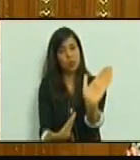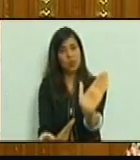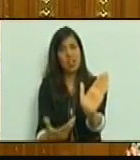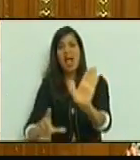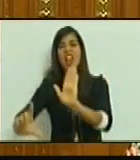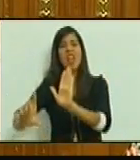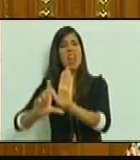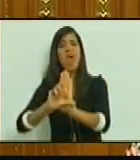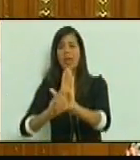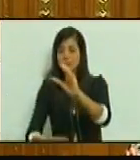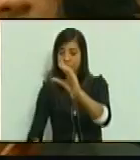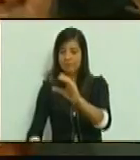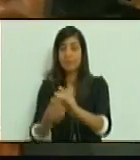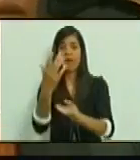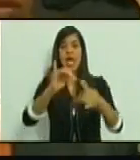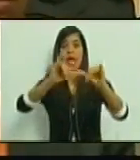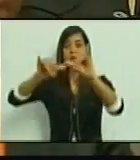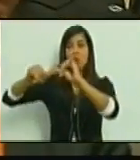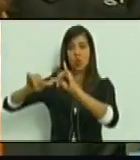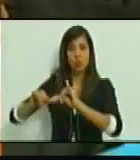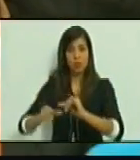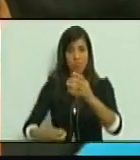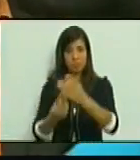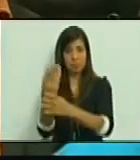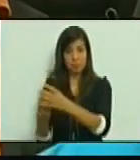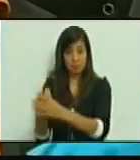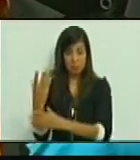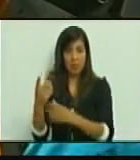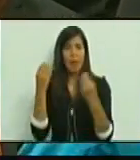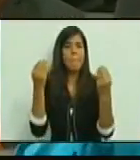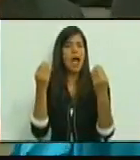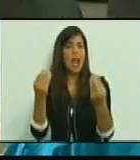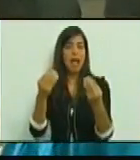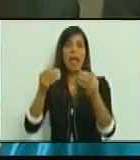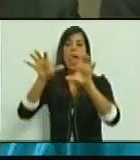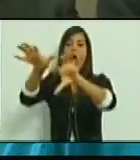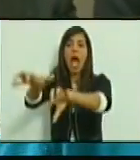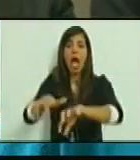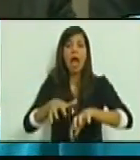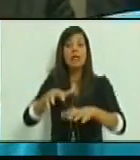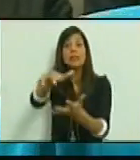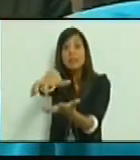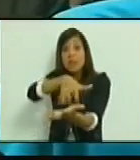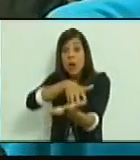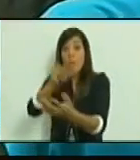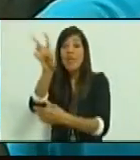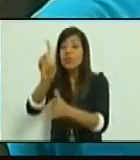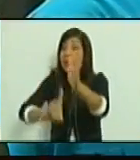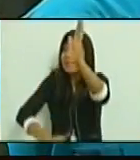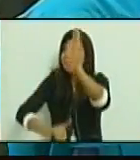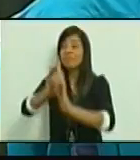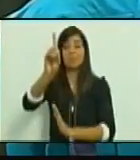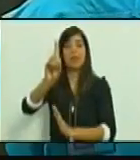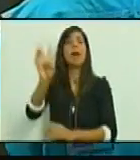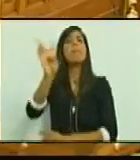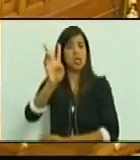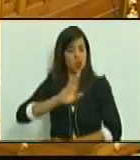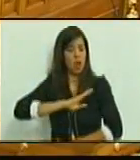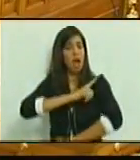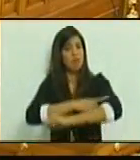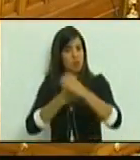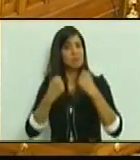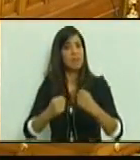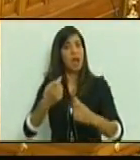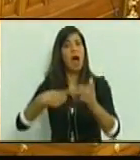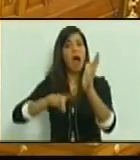ley que crea el conglomerado AgroSur para el desarrollo agrícola. Venezuela es una potencia agrícola y nosotros,